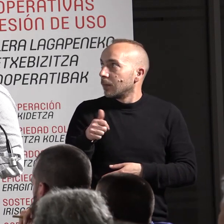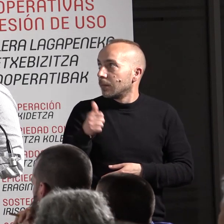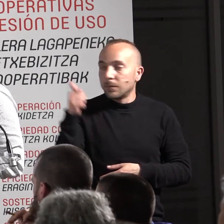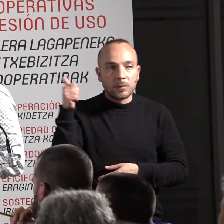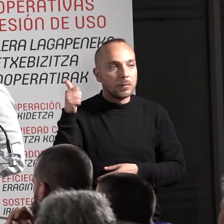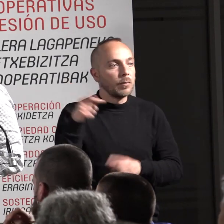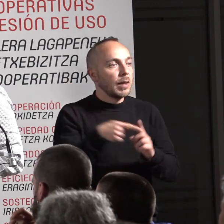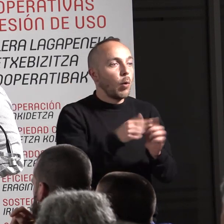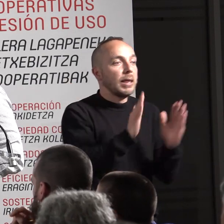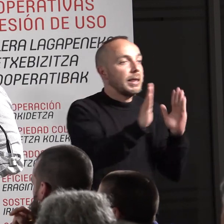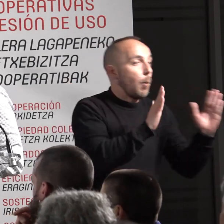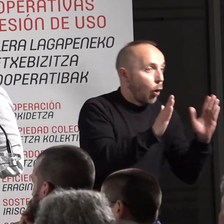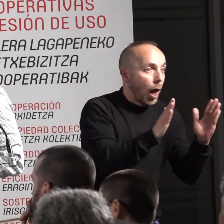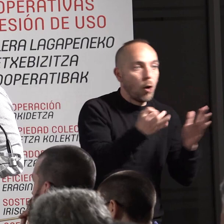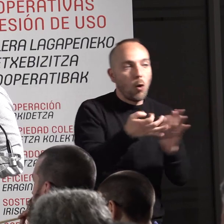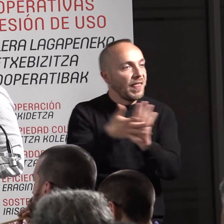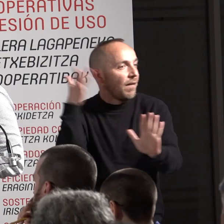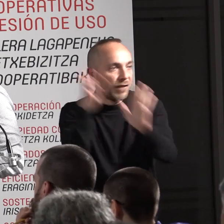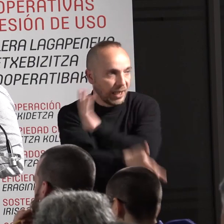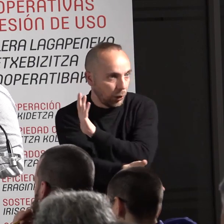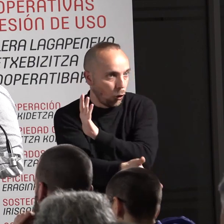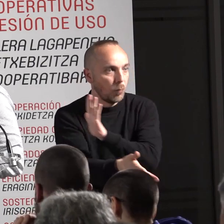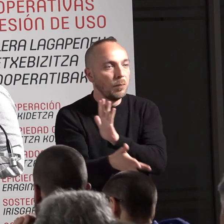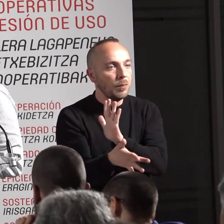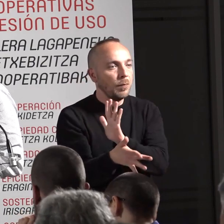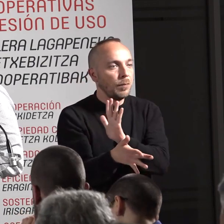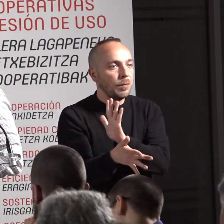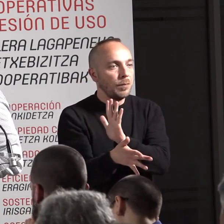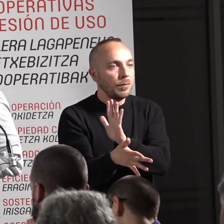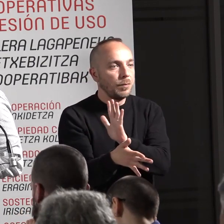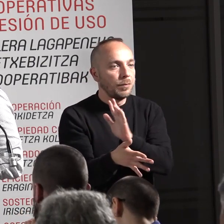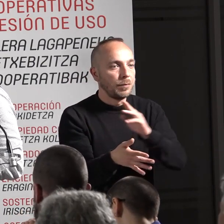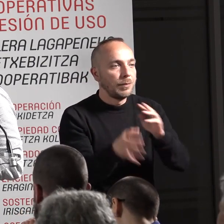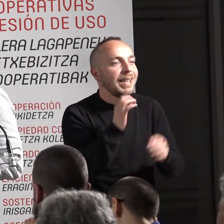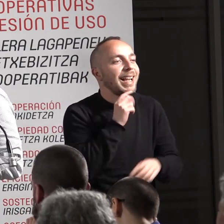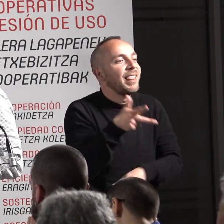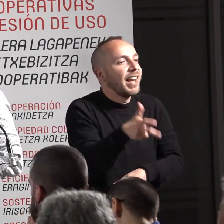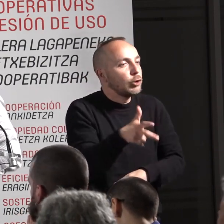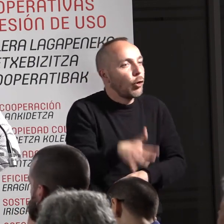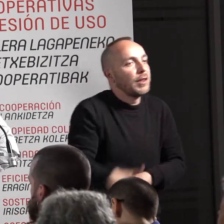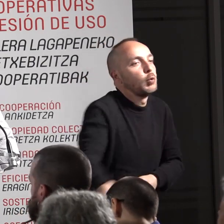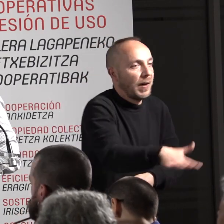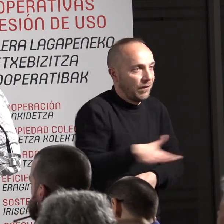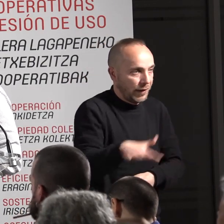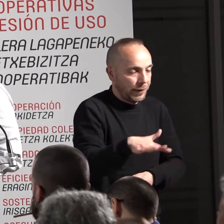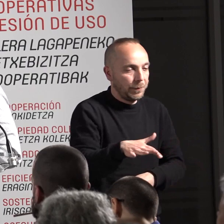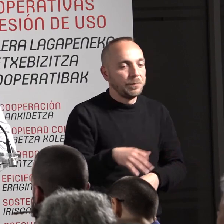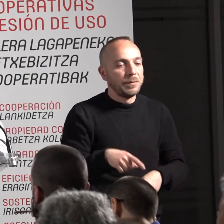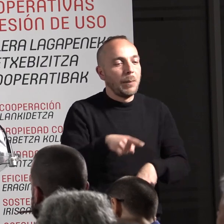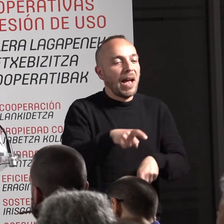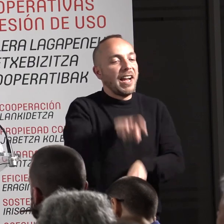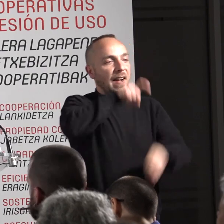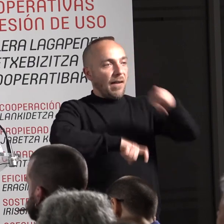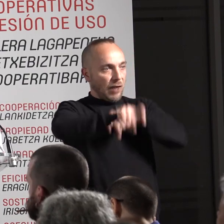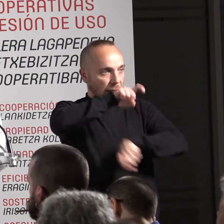o indefinido, evidentemente es, digo, del derecho de superficie. La reversión, eso es algo